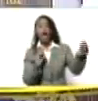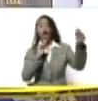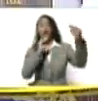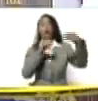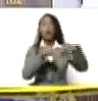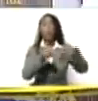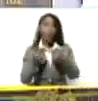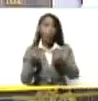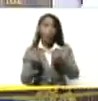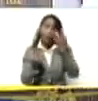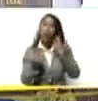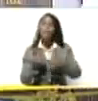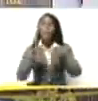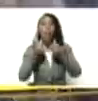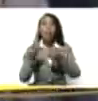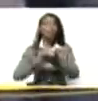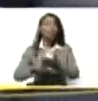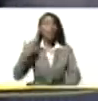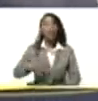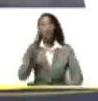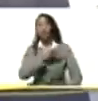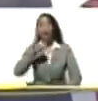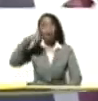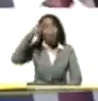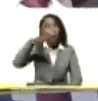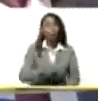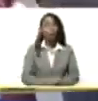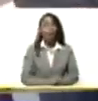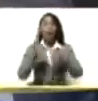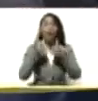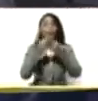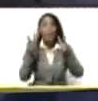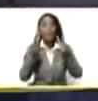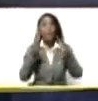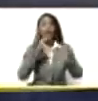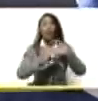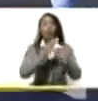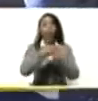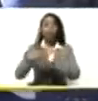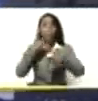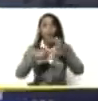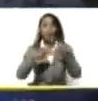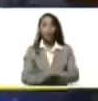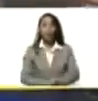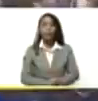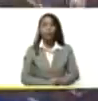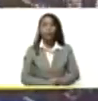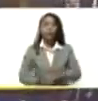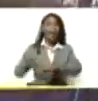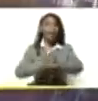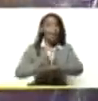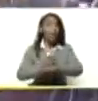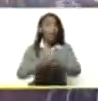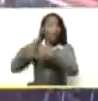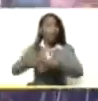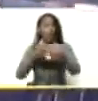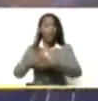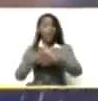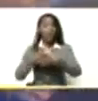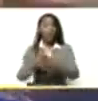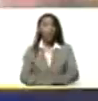bueno si uno cuando le nace un hijo o una hija cuando uno le nace